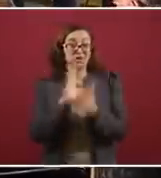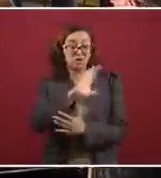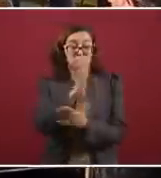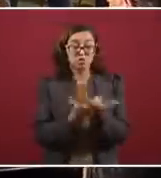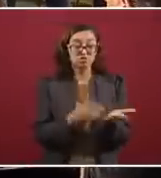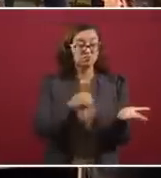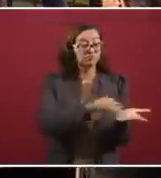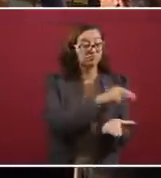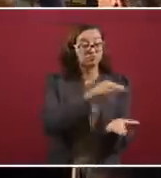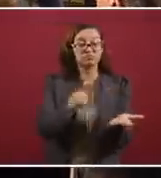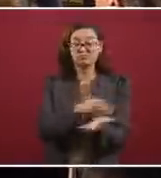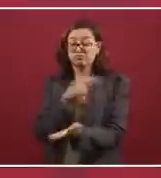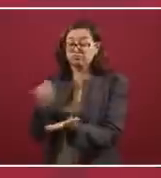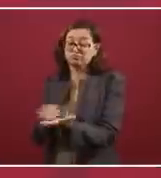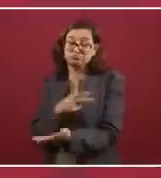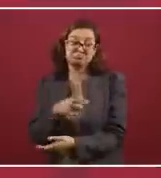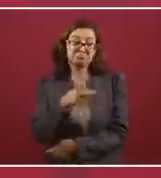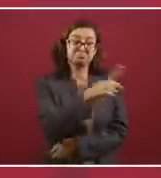ya